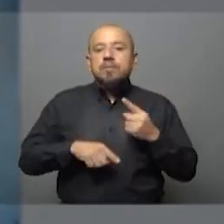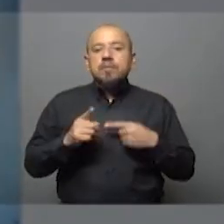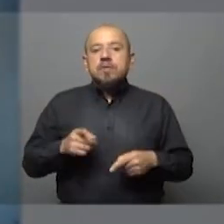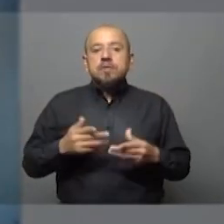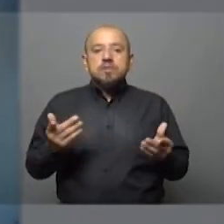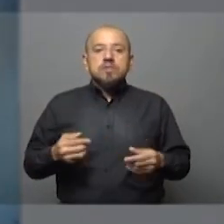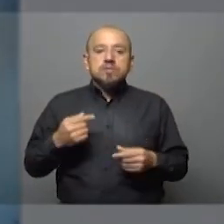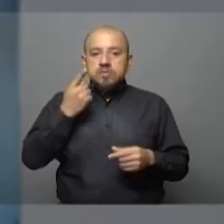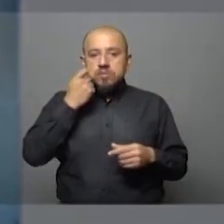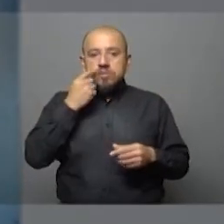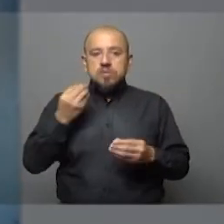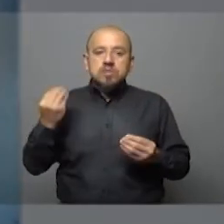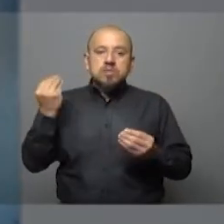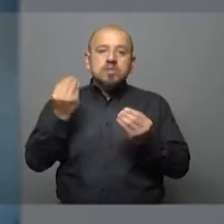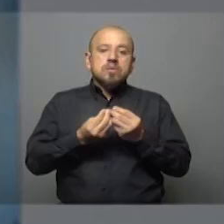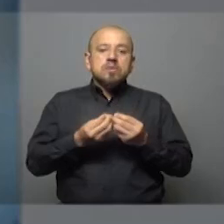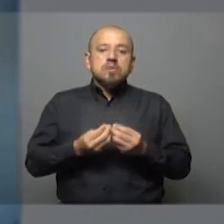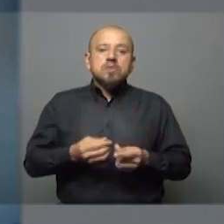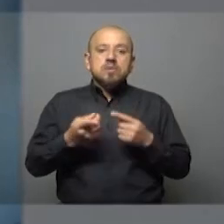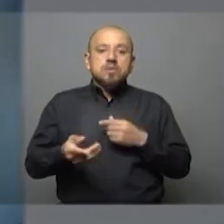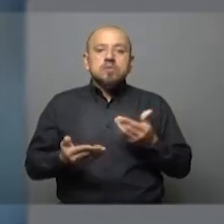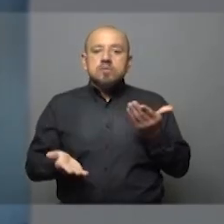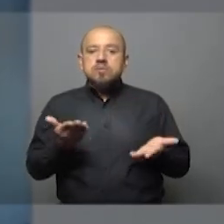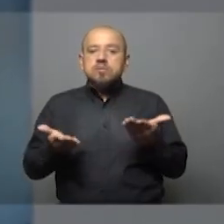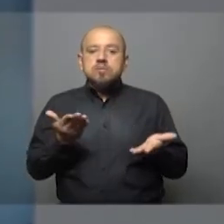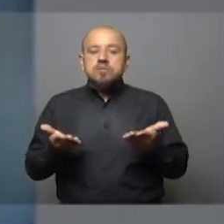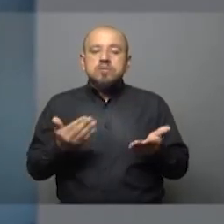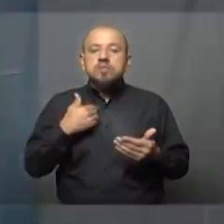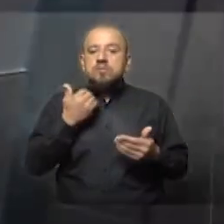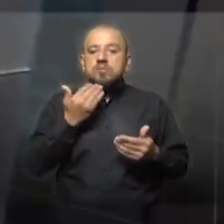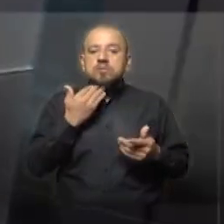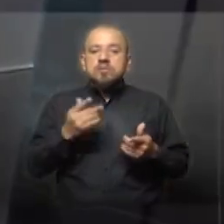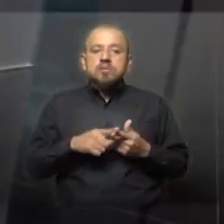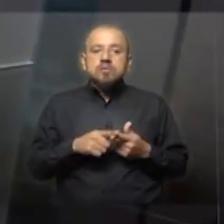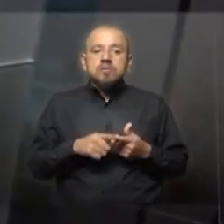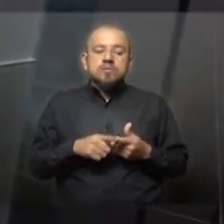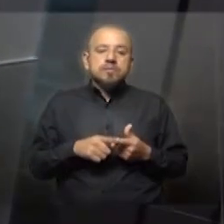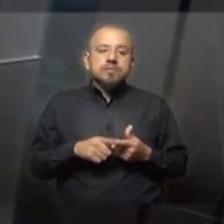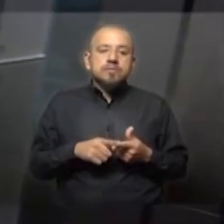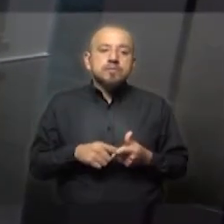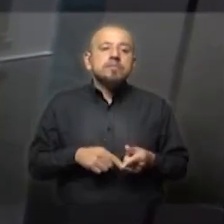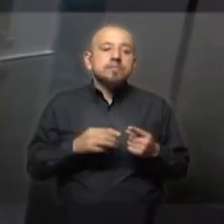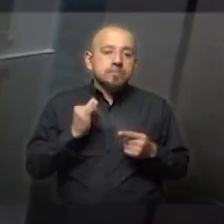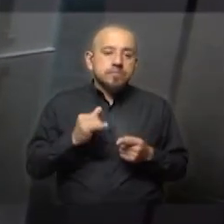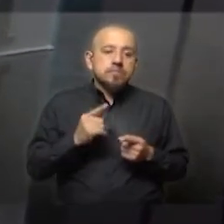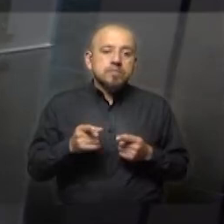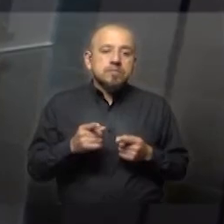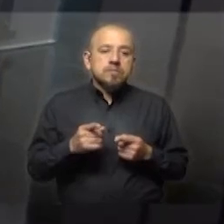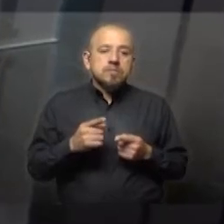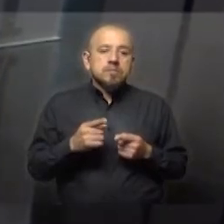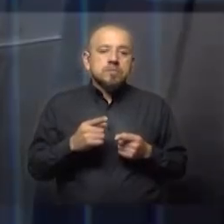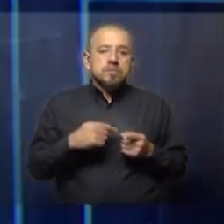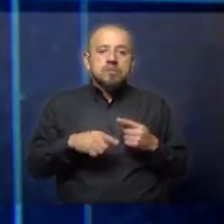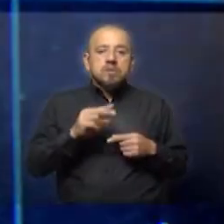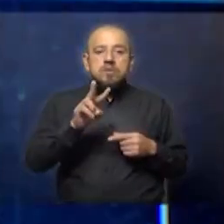por el hombre cumpliendo roles dentro del hogar Es verdad que se desbalancea no sé ese es un supuesto que tú bien detectadas